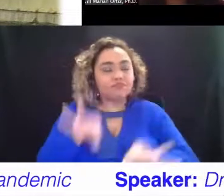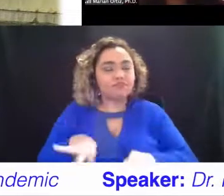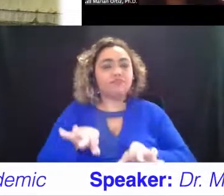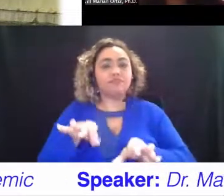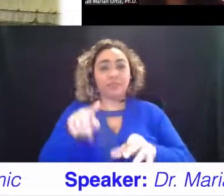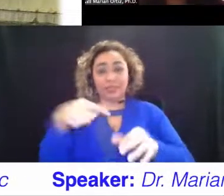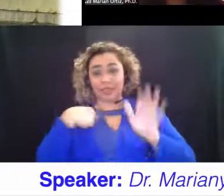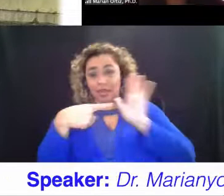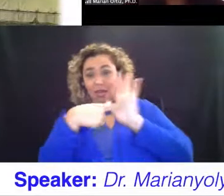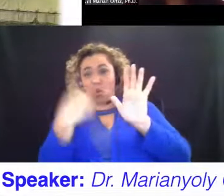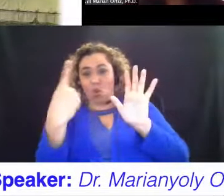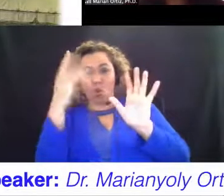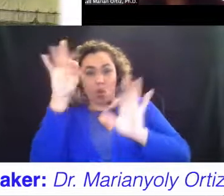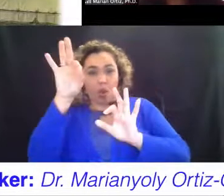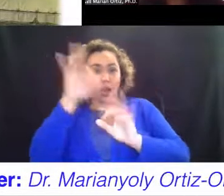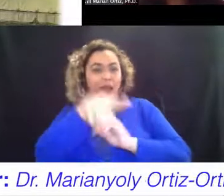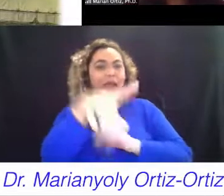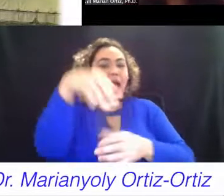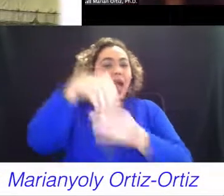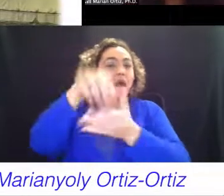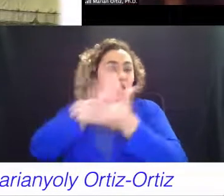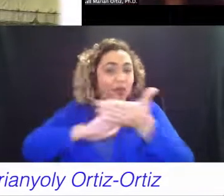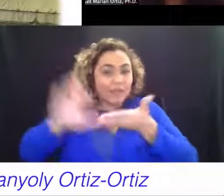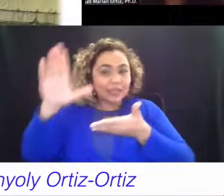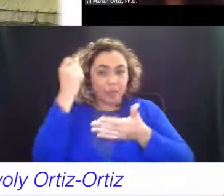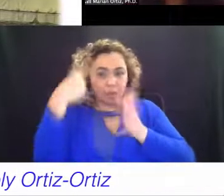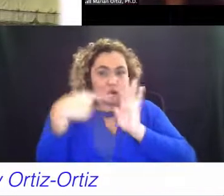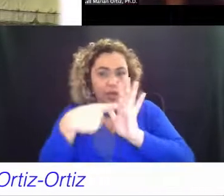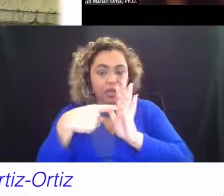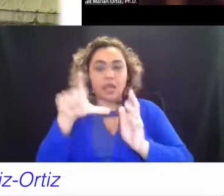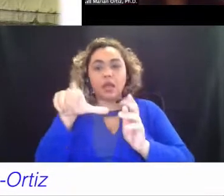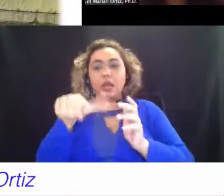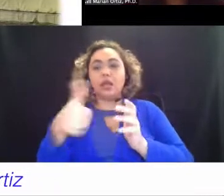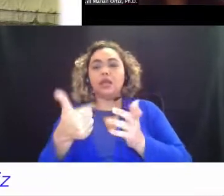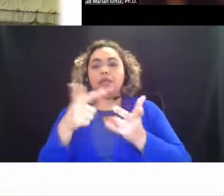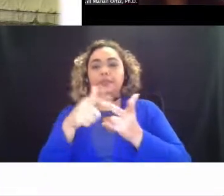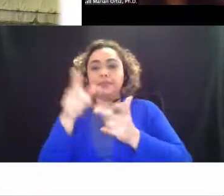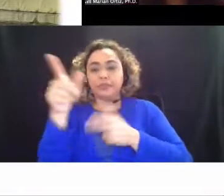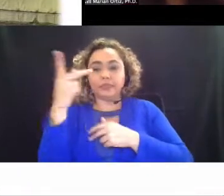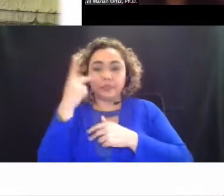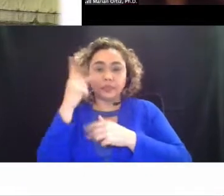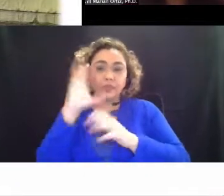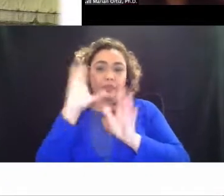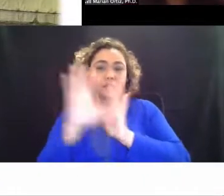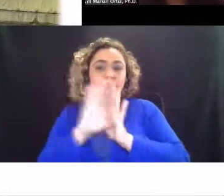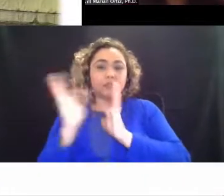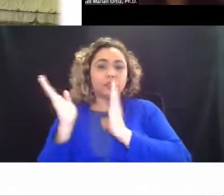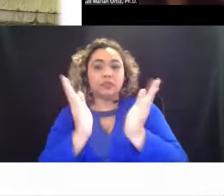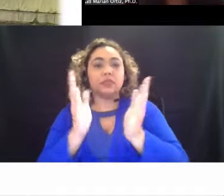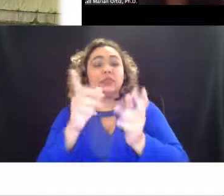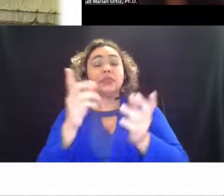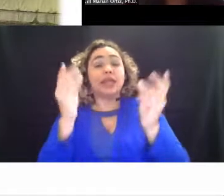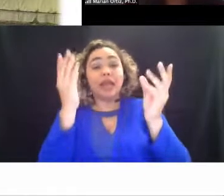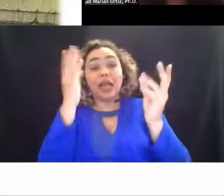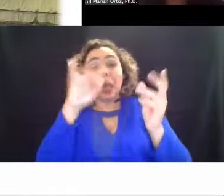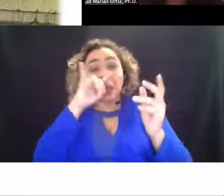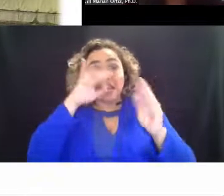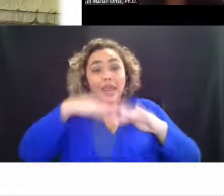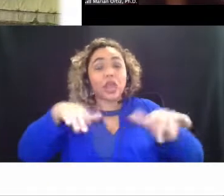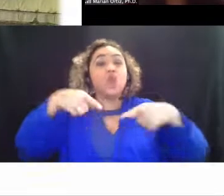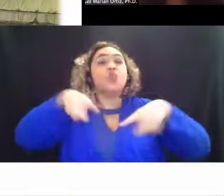una presentación en una universidad. Tenemos aquí llevando unos talleres a niños durante los